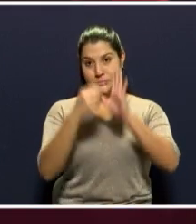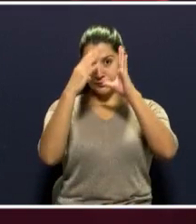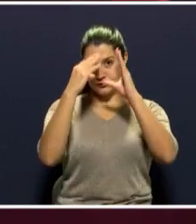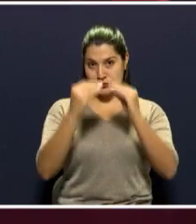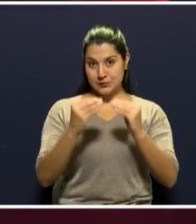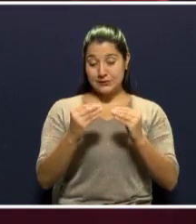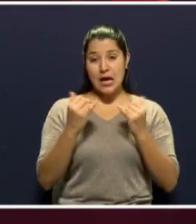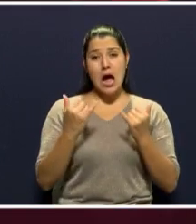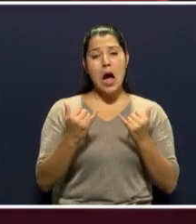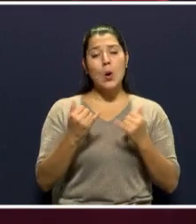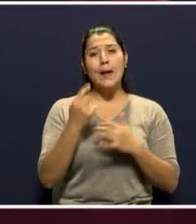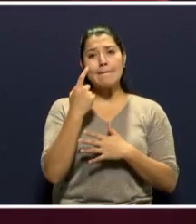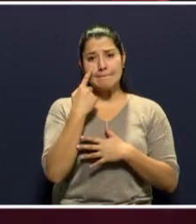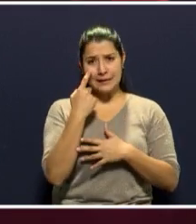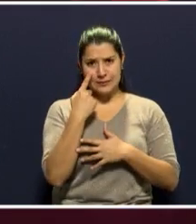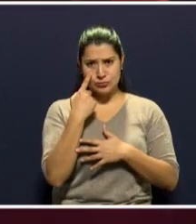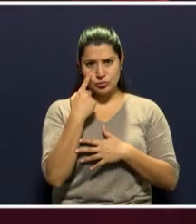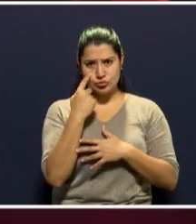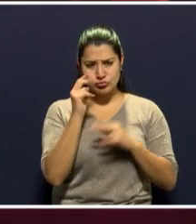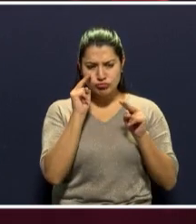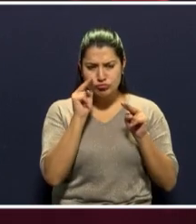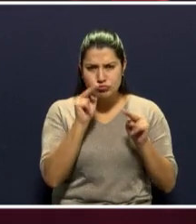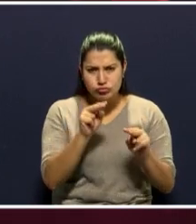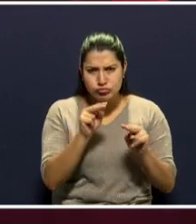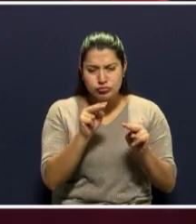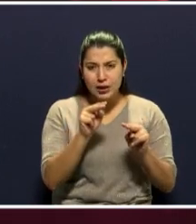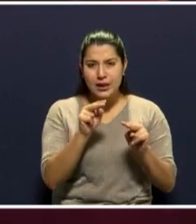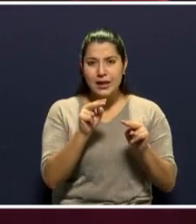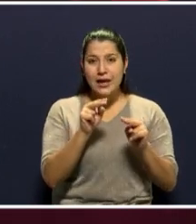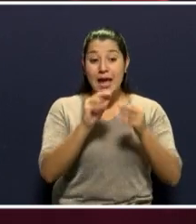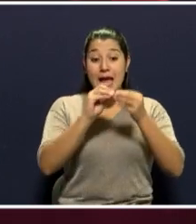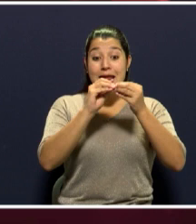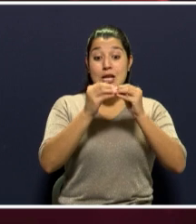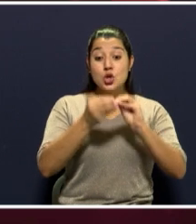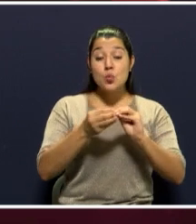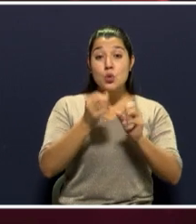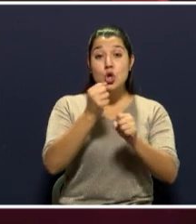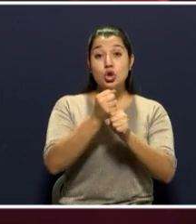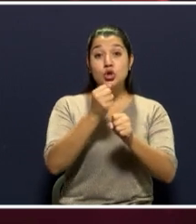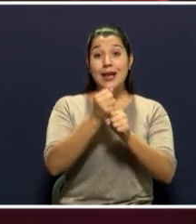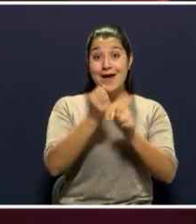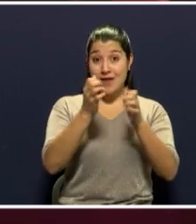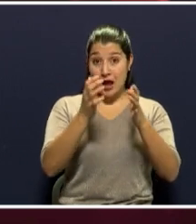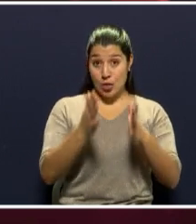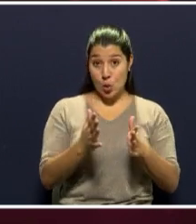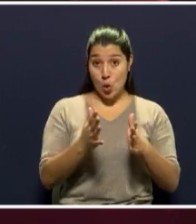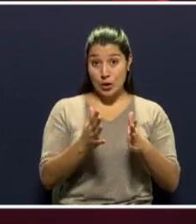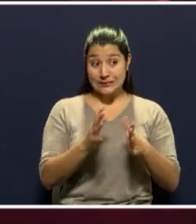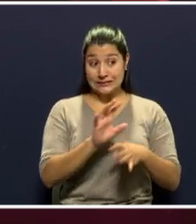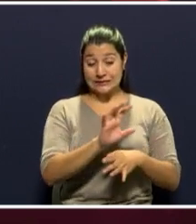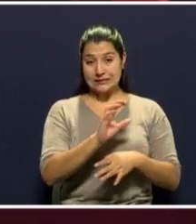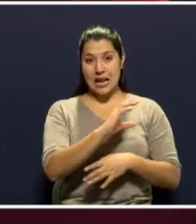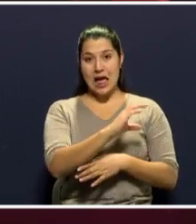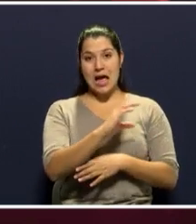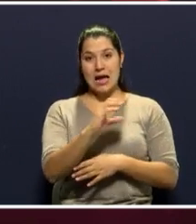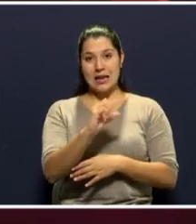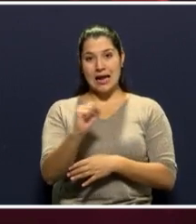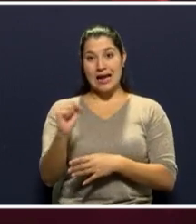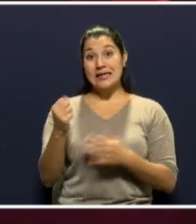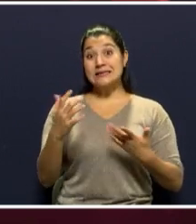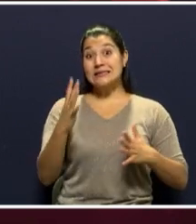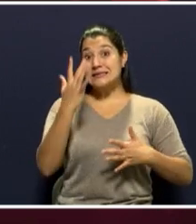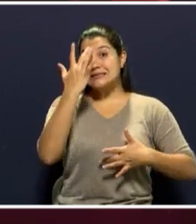y observemos, pongamos la lupa en la cantidad de funcionarios de la Caja que se han contagiado